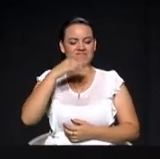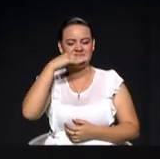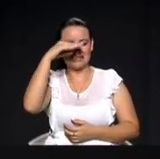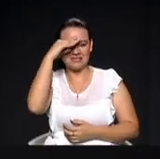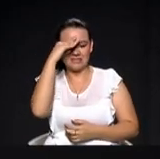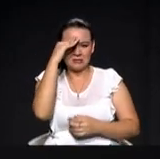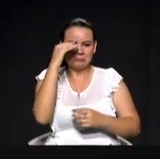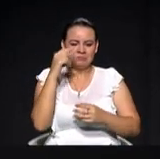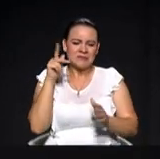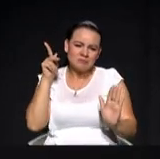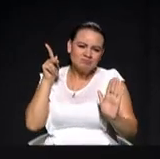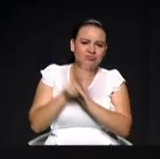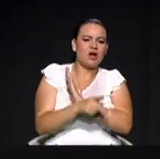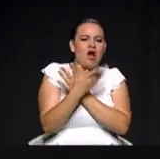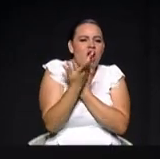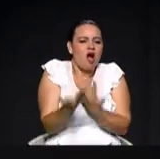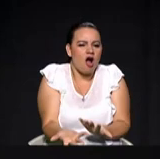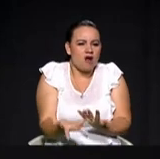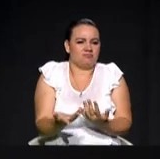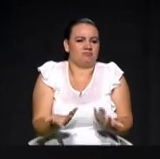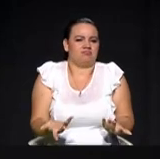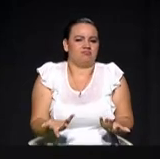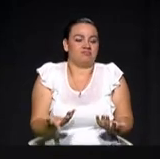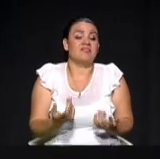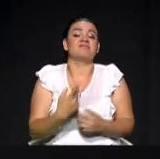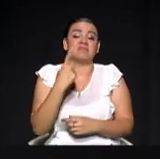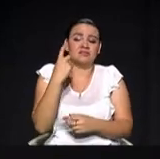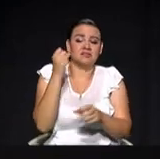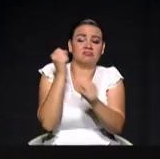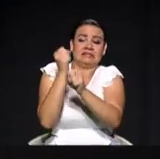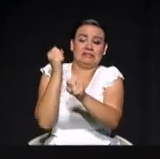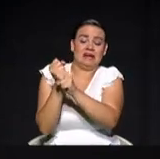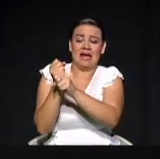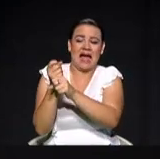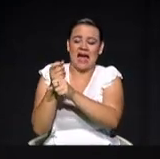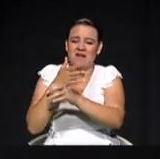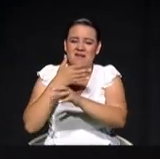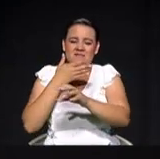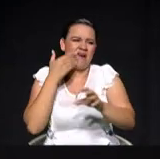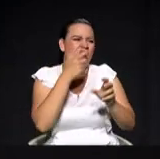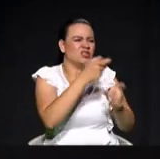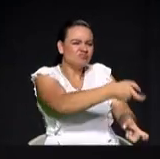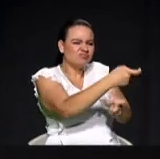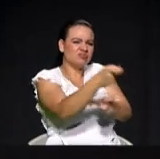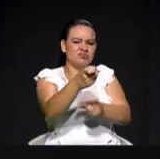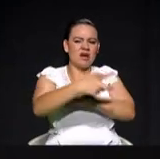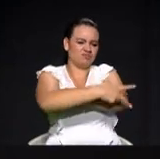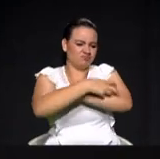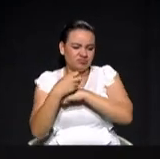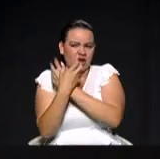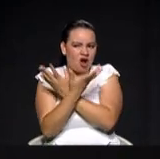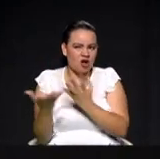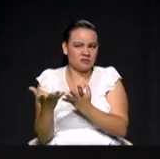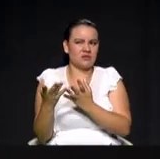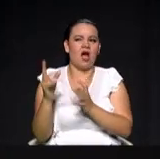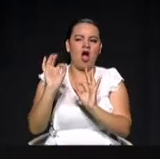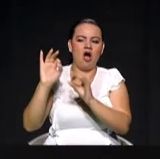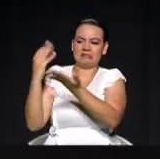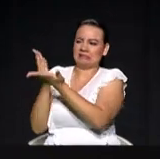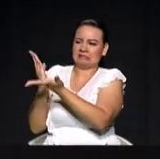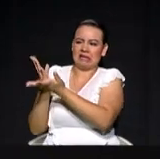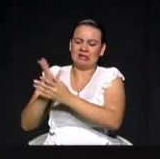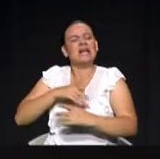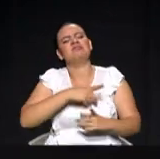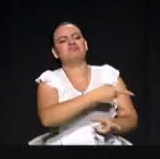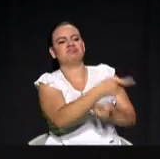oportunidades de empleo y de educación por eso nuestra primera línea de trabajo es la generación de empleo a través del